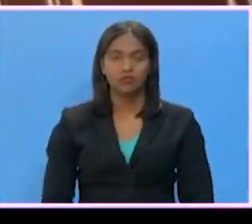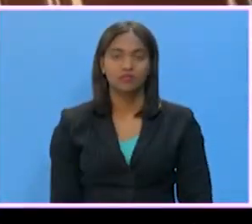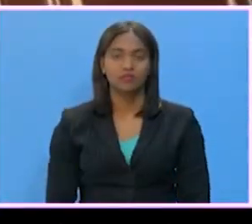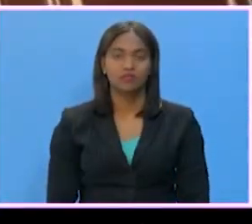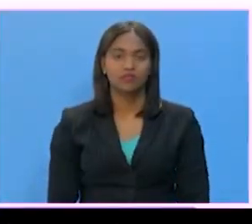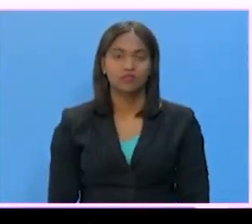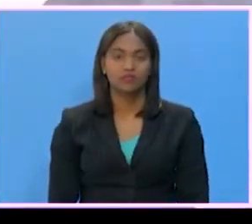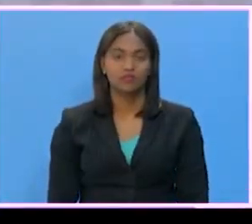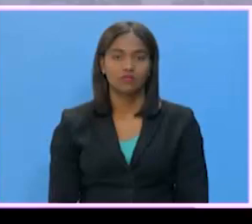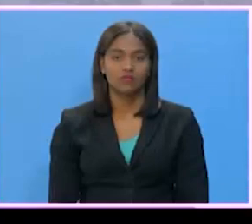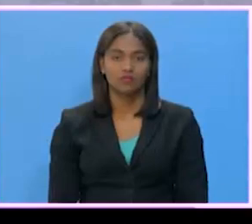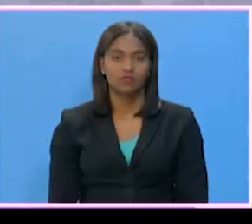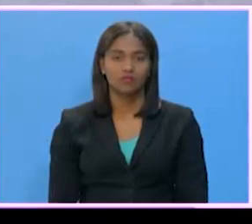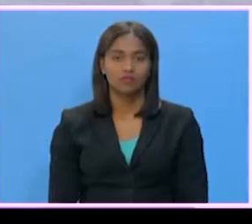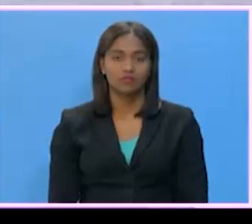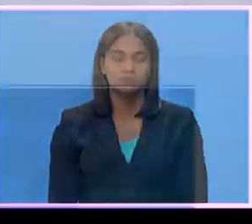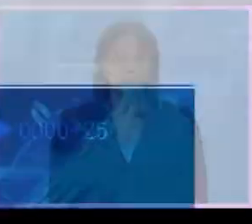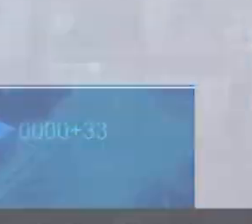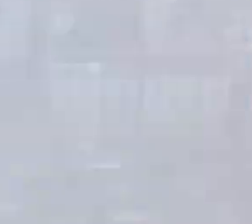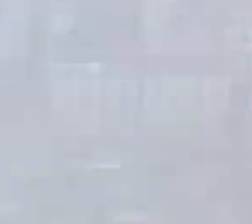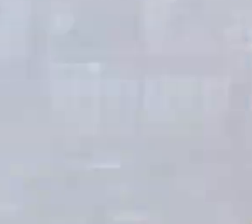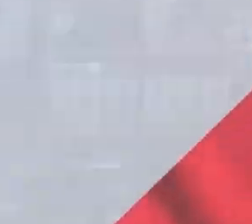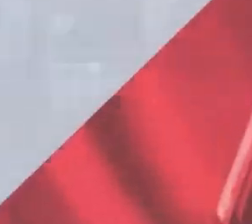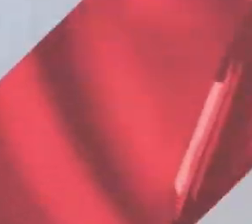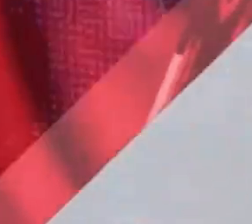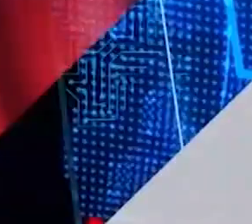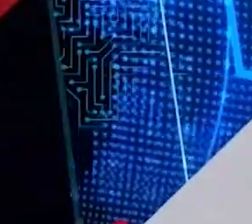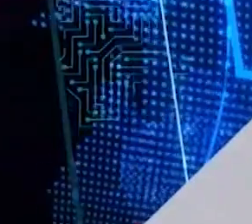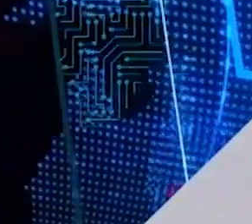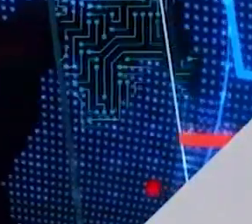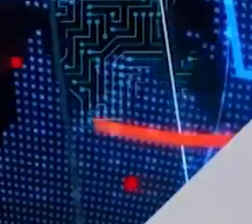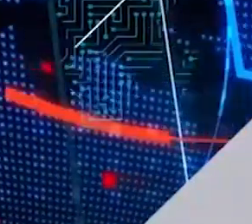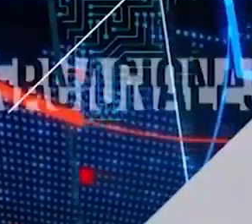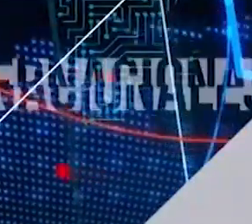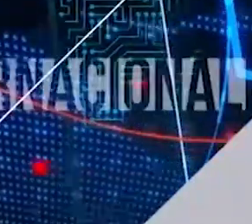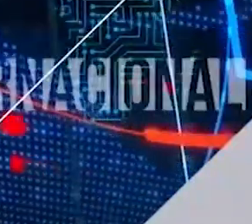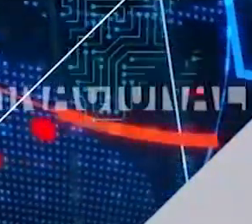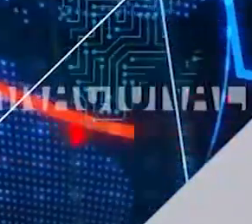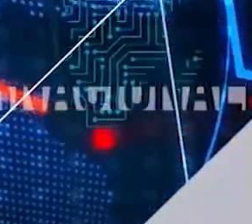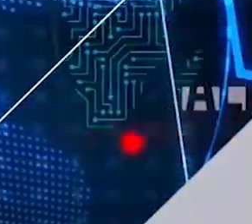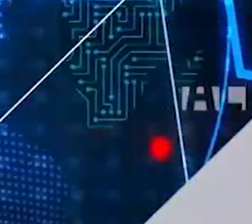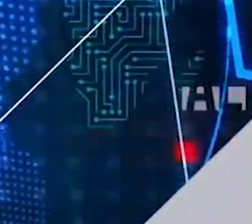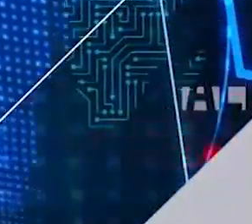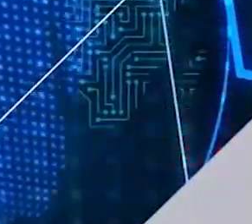Águeda Solano.